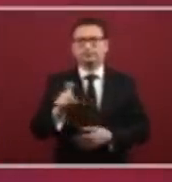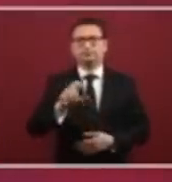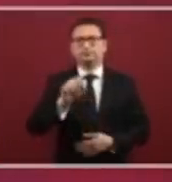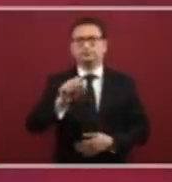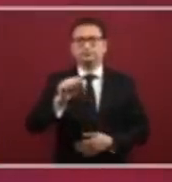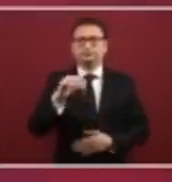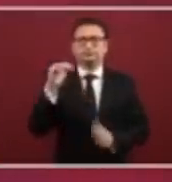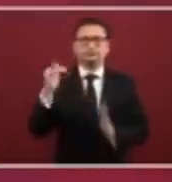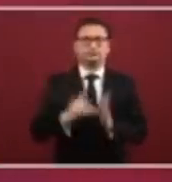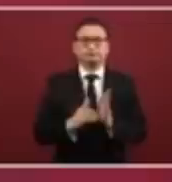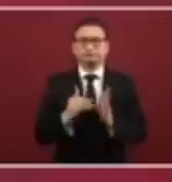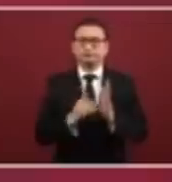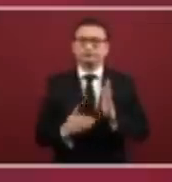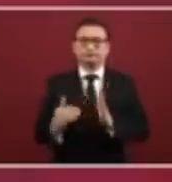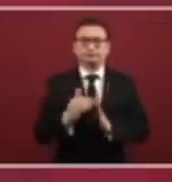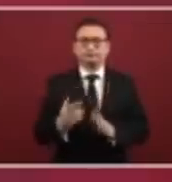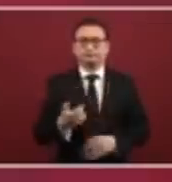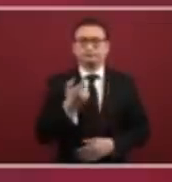160,000 millones de pesos